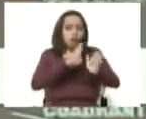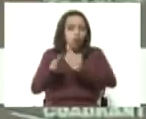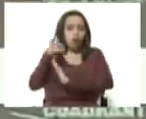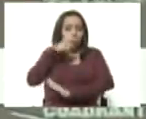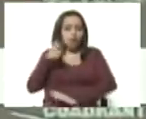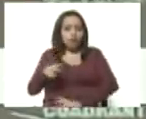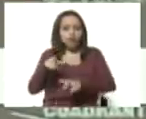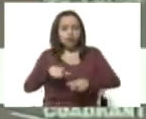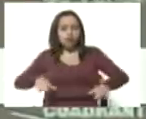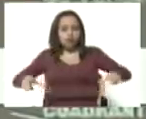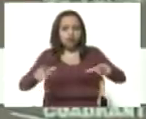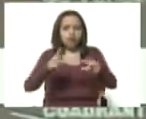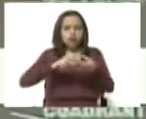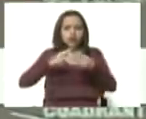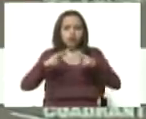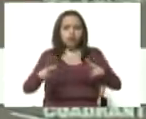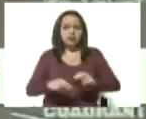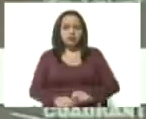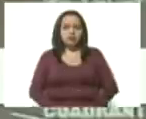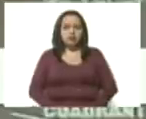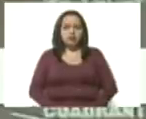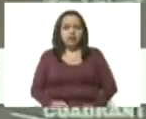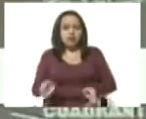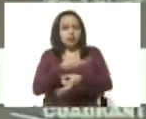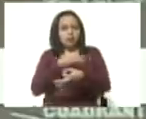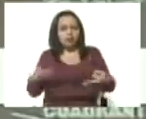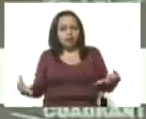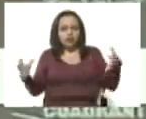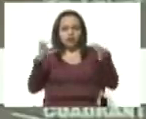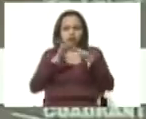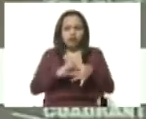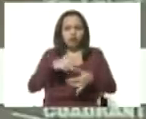los cuadrantes de paz en perfecta unión